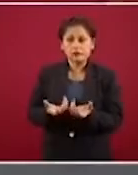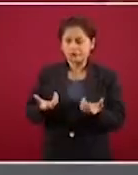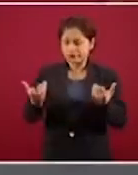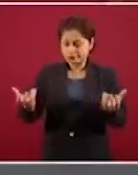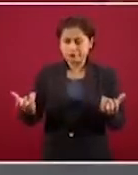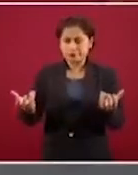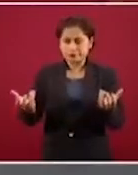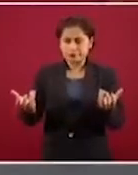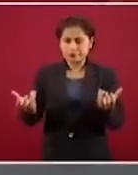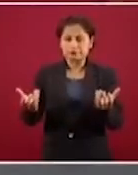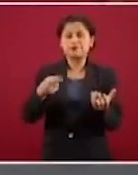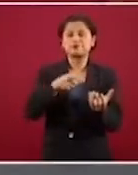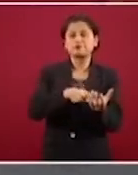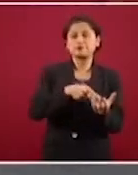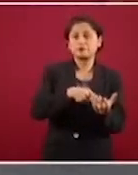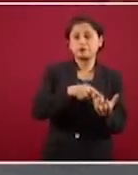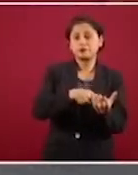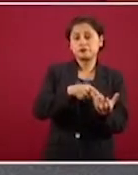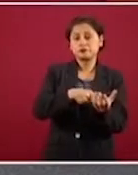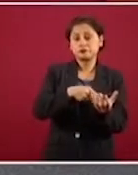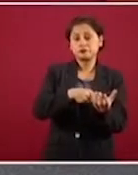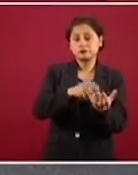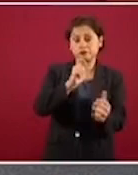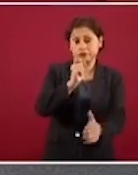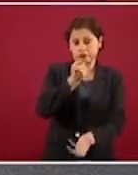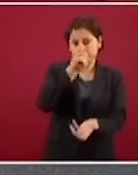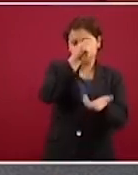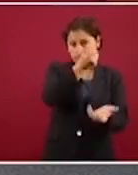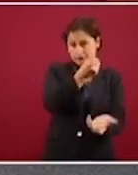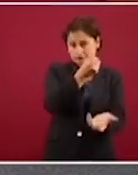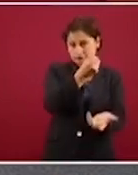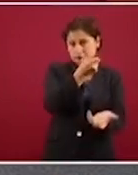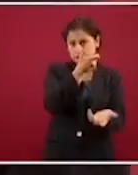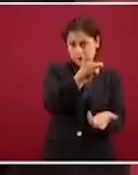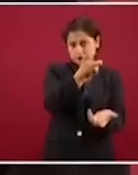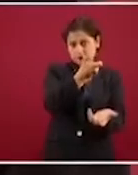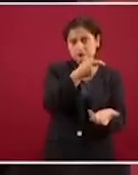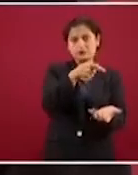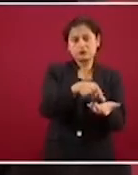Una es el presupuesto no programable